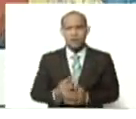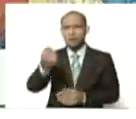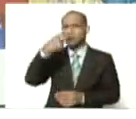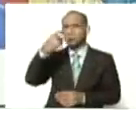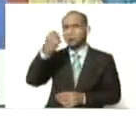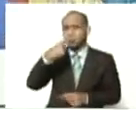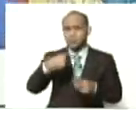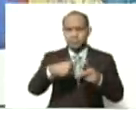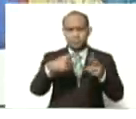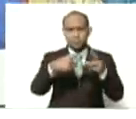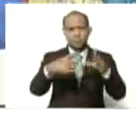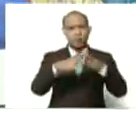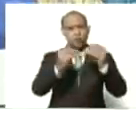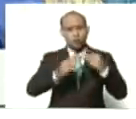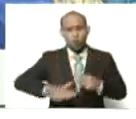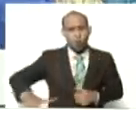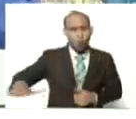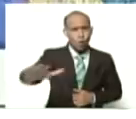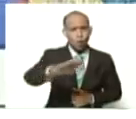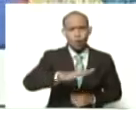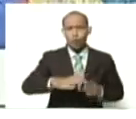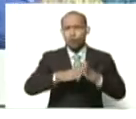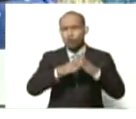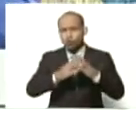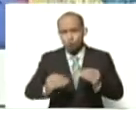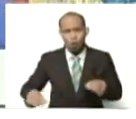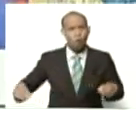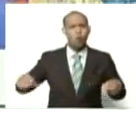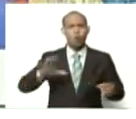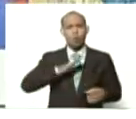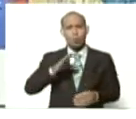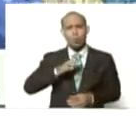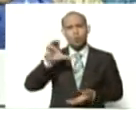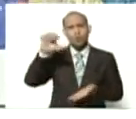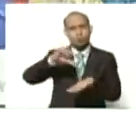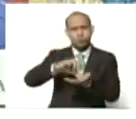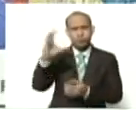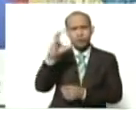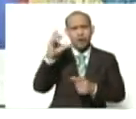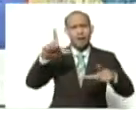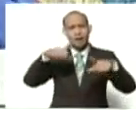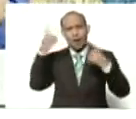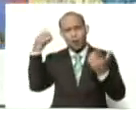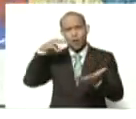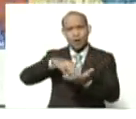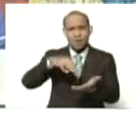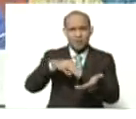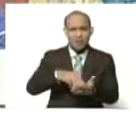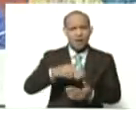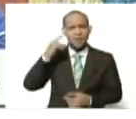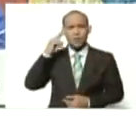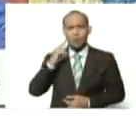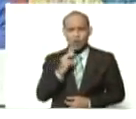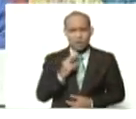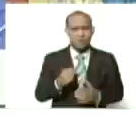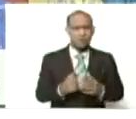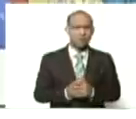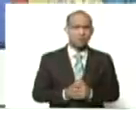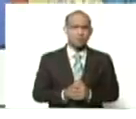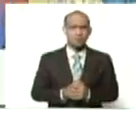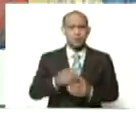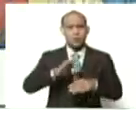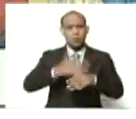tratamientos para todos, todos, todos, todos los caraqueños, los mirandinos, los guaireños, para la gente de Bolívar, porque hay